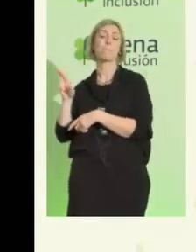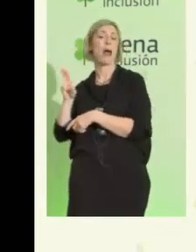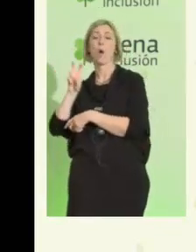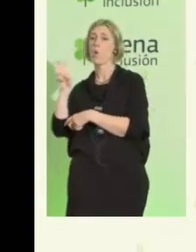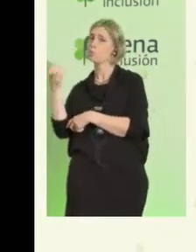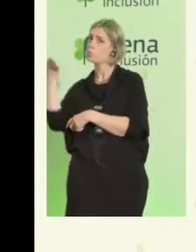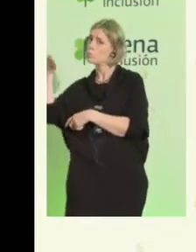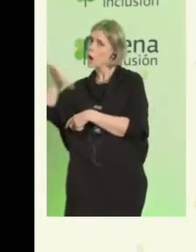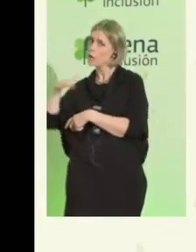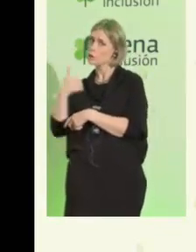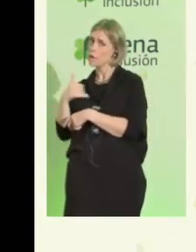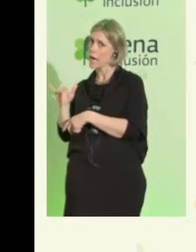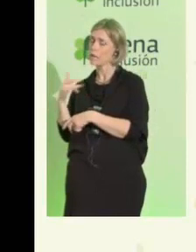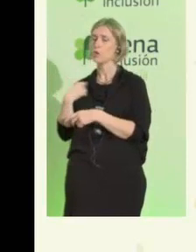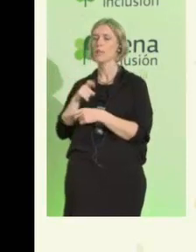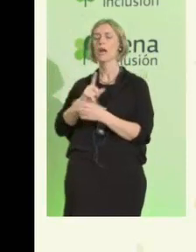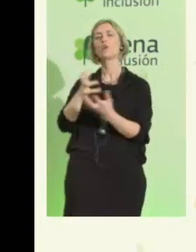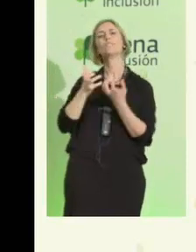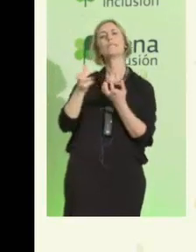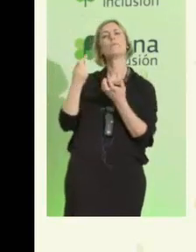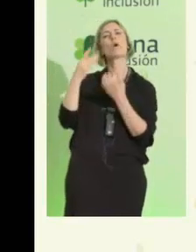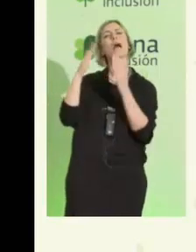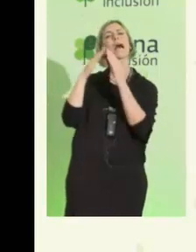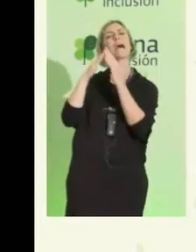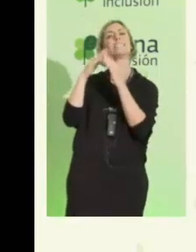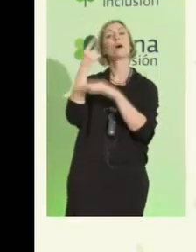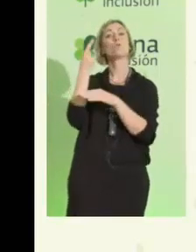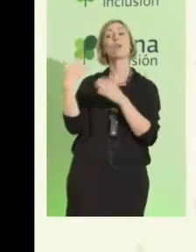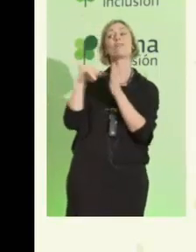Le conseguimos una casa cerca de Herman.